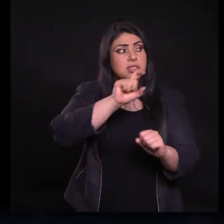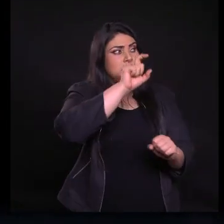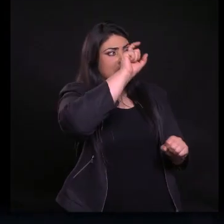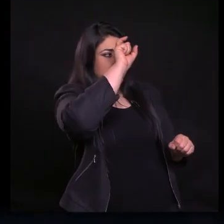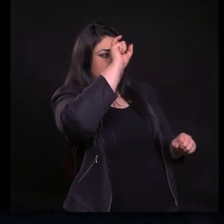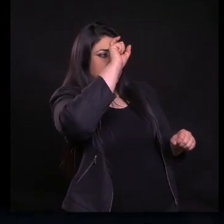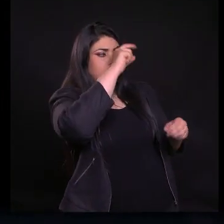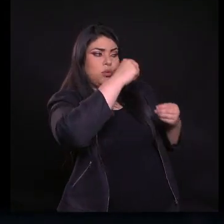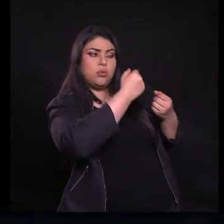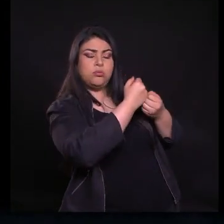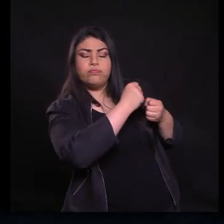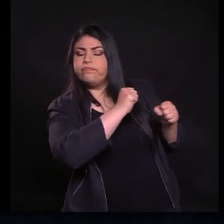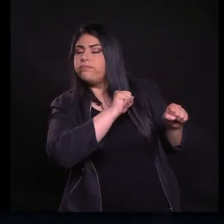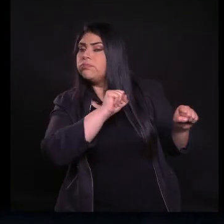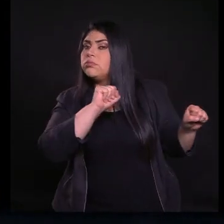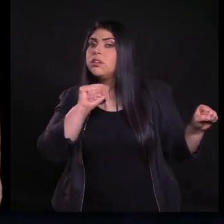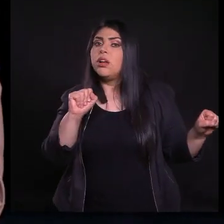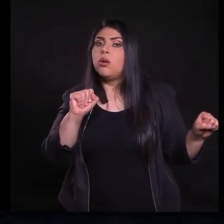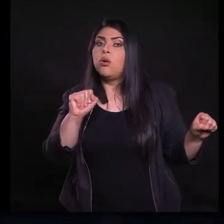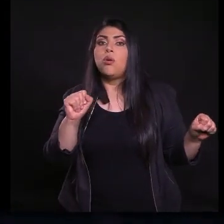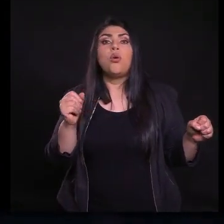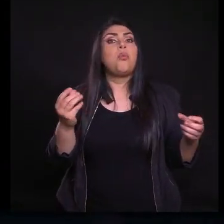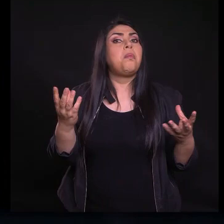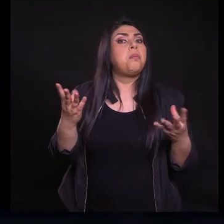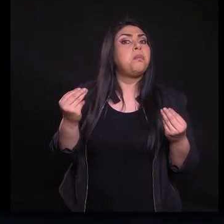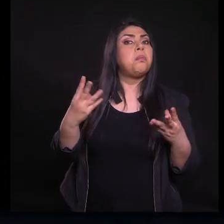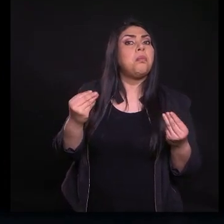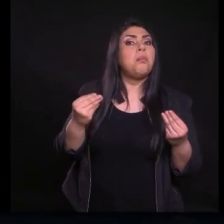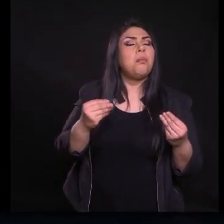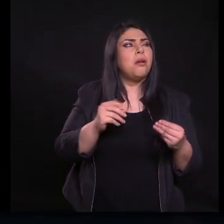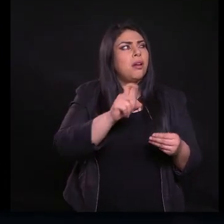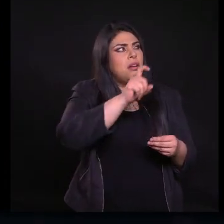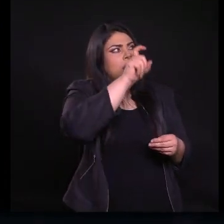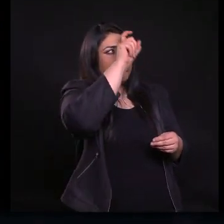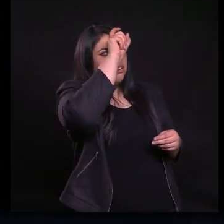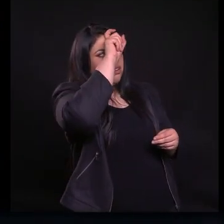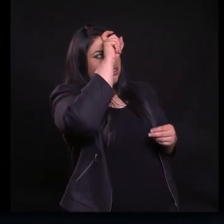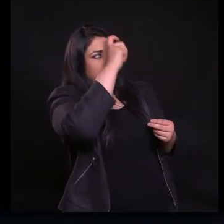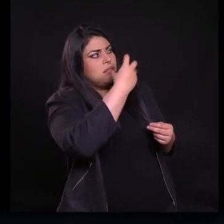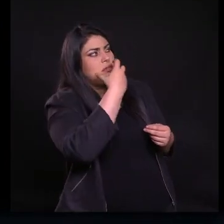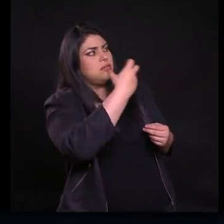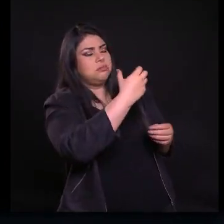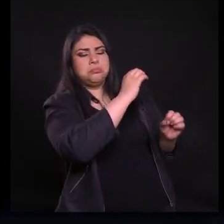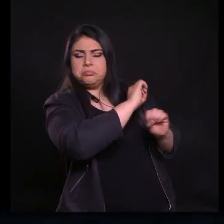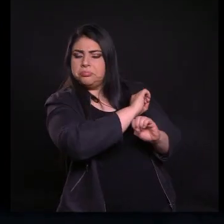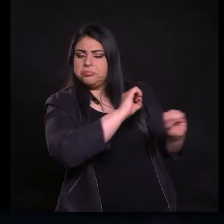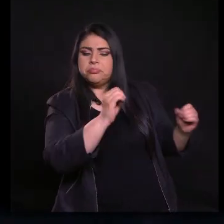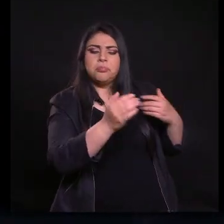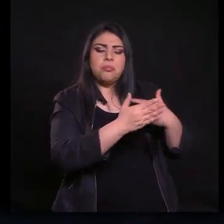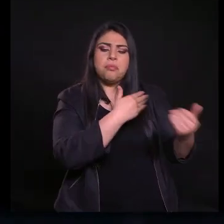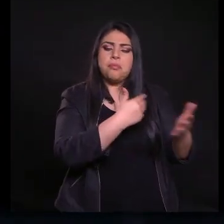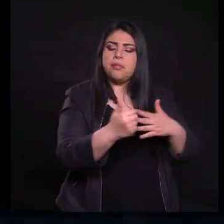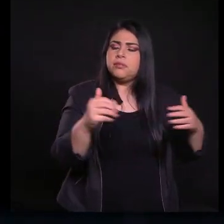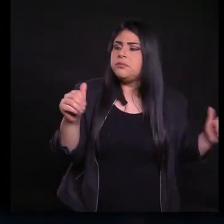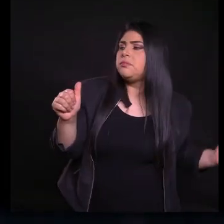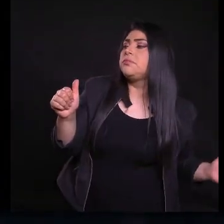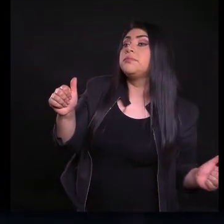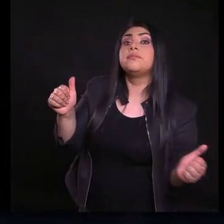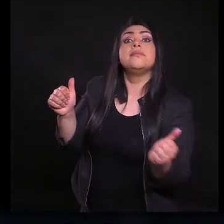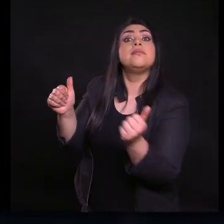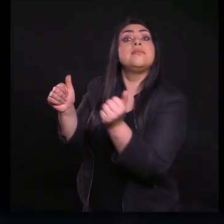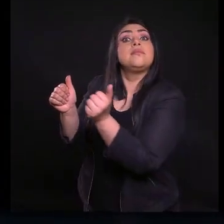del rey escogiendo antes ser maltratado con el pueblo de dios que gozar de los